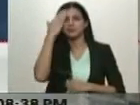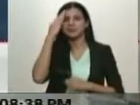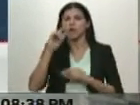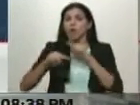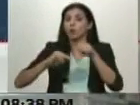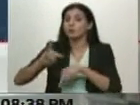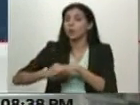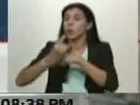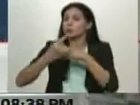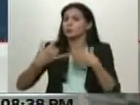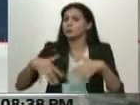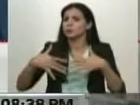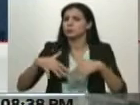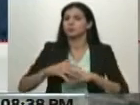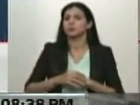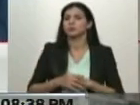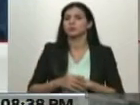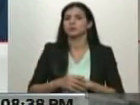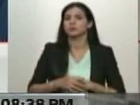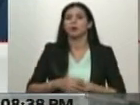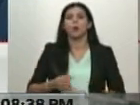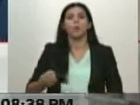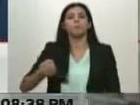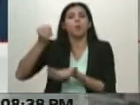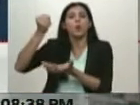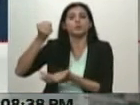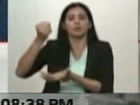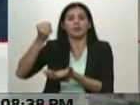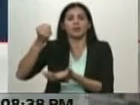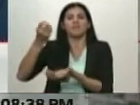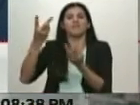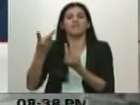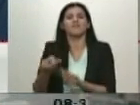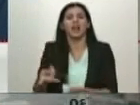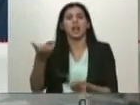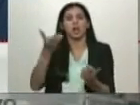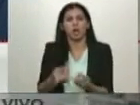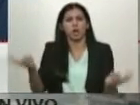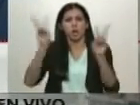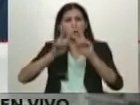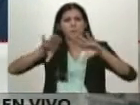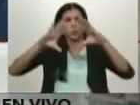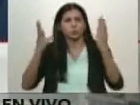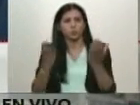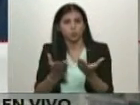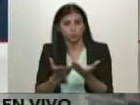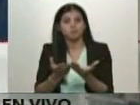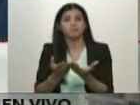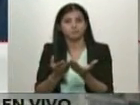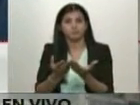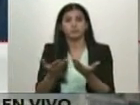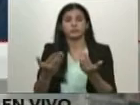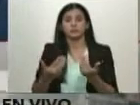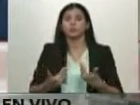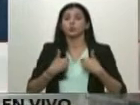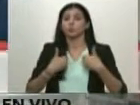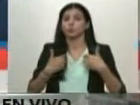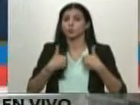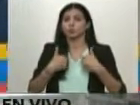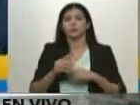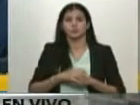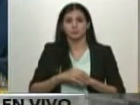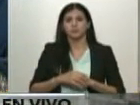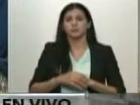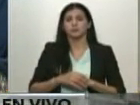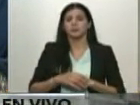tremendos. Ha tenido efecto en las bolsas a nivel mundial. Es una amenaza